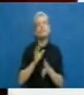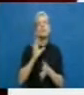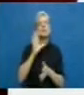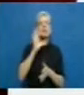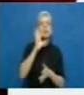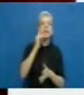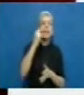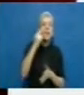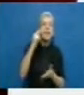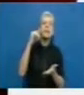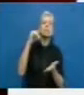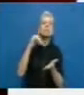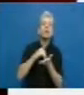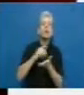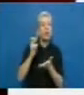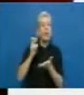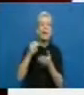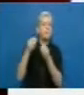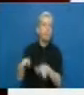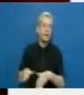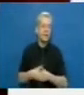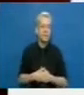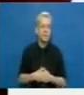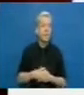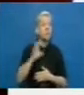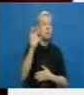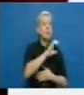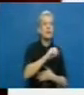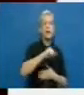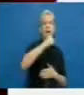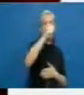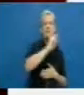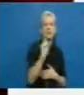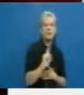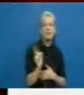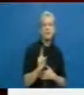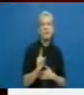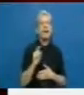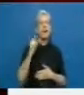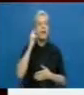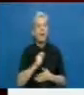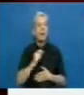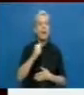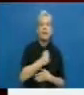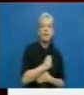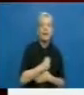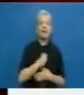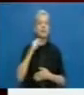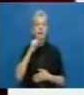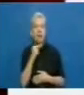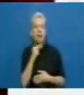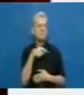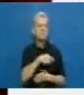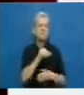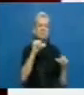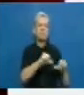mil millones de dólares y en las provincias no se vieron favorecidas ni La Rioja, ni Catamarca, ni San Juan han